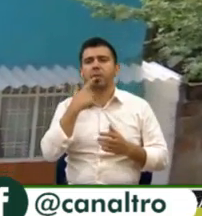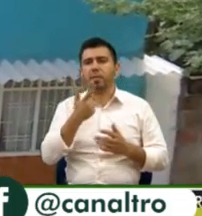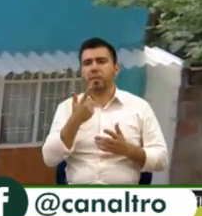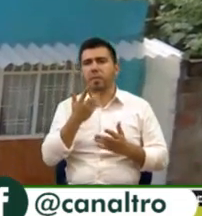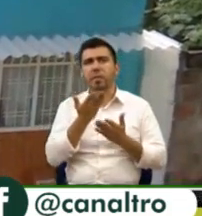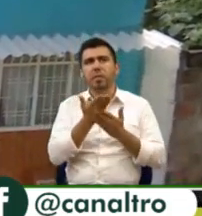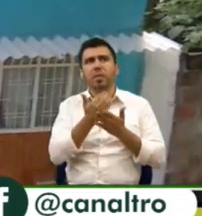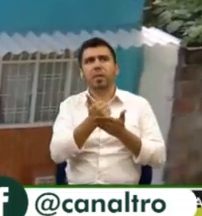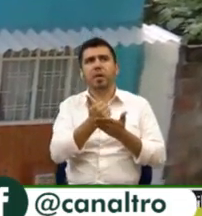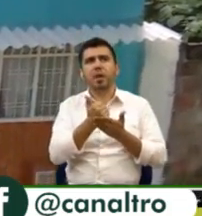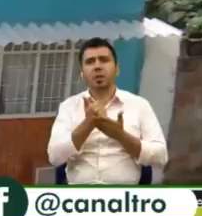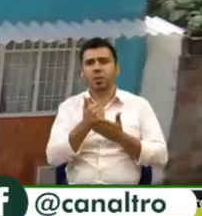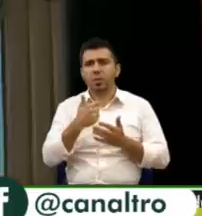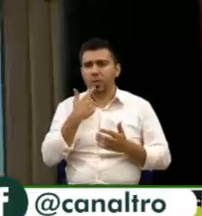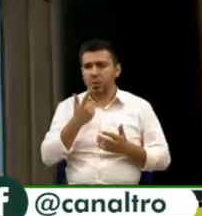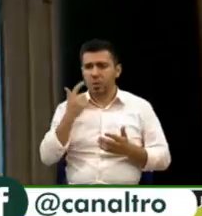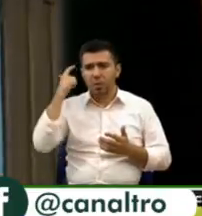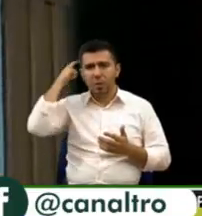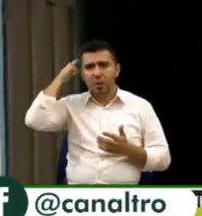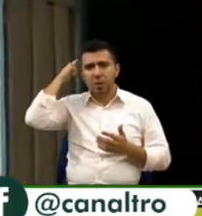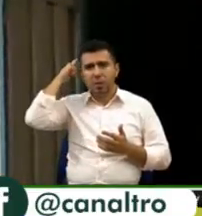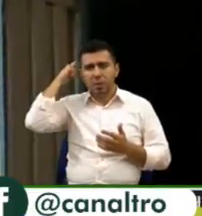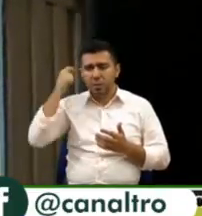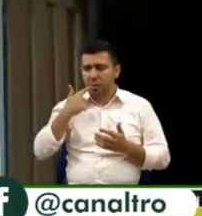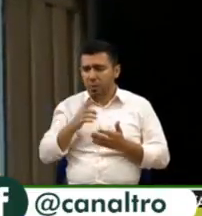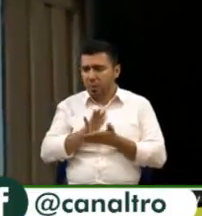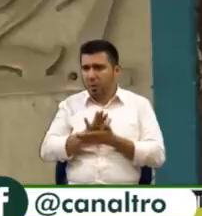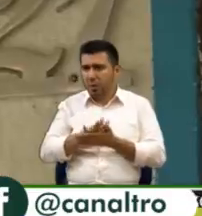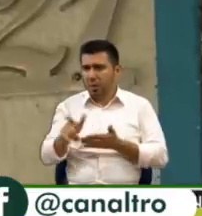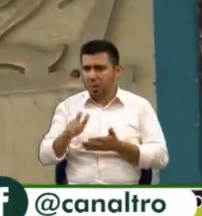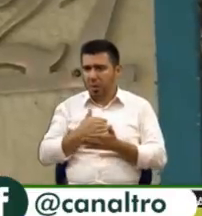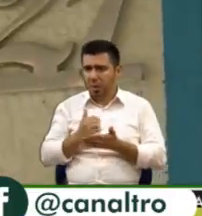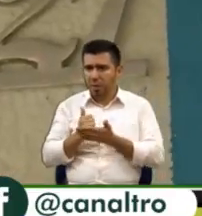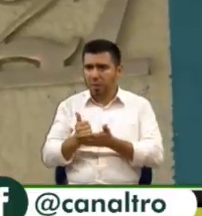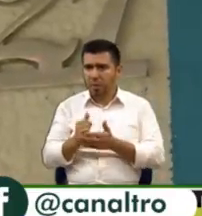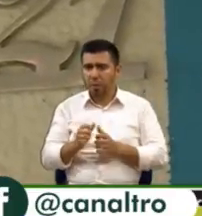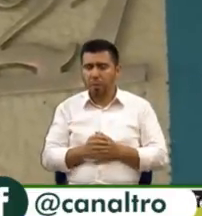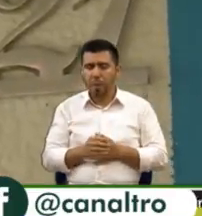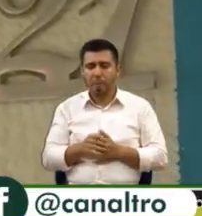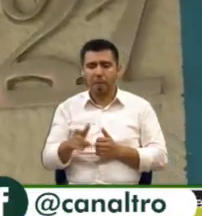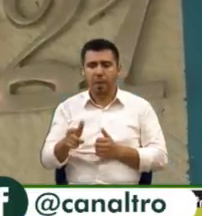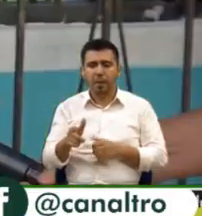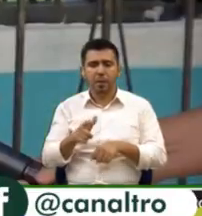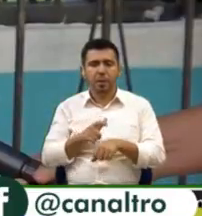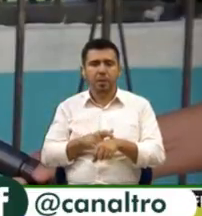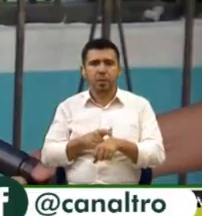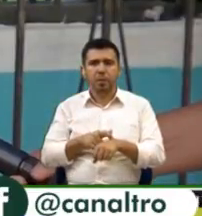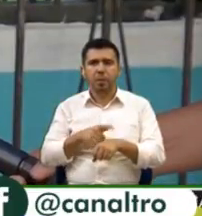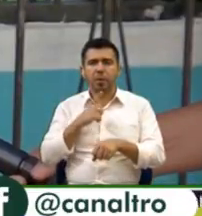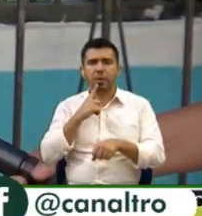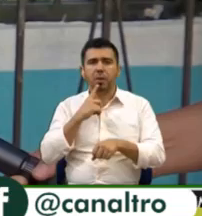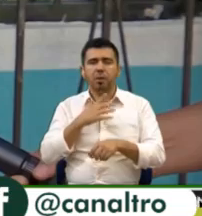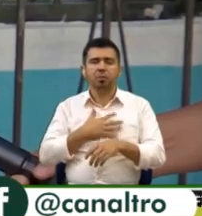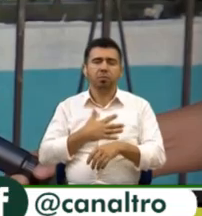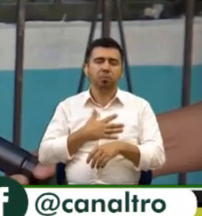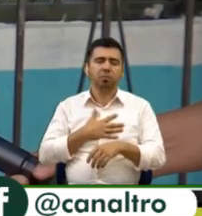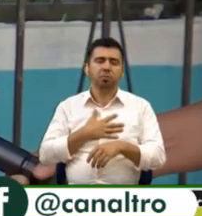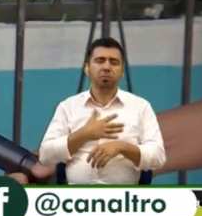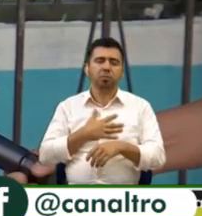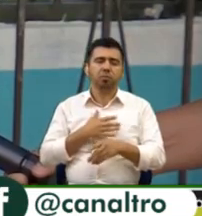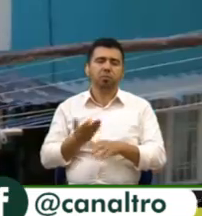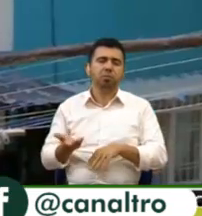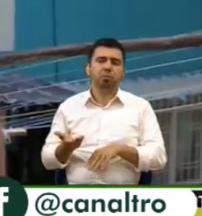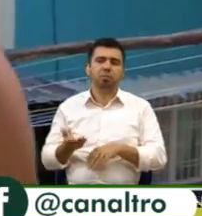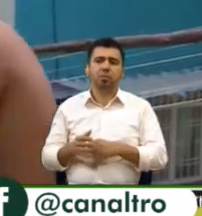Para pedirme ayuda y entonces yo le dije Tranquila tranquila que la vamos a ayudar en ese momento Entonces ella suspiró y que